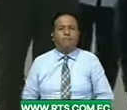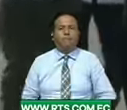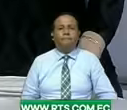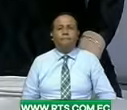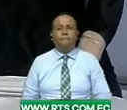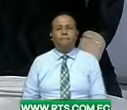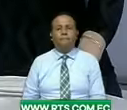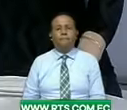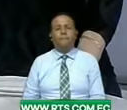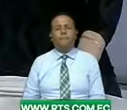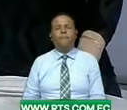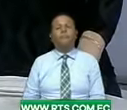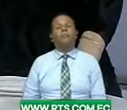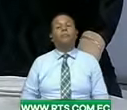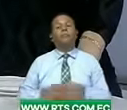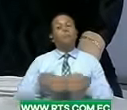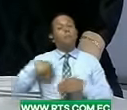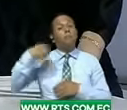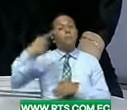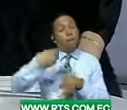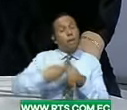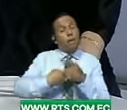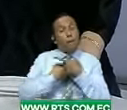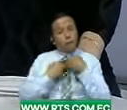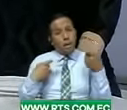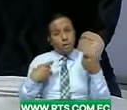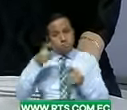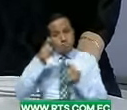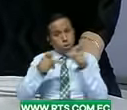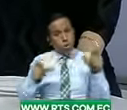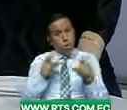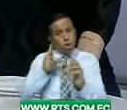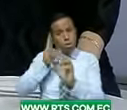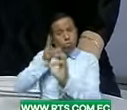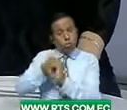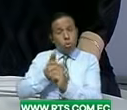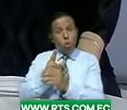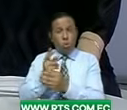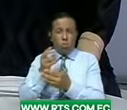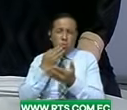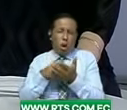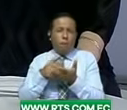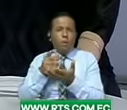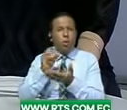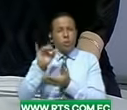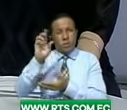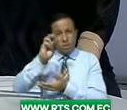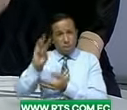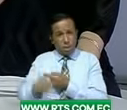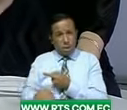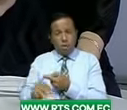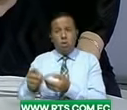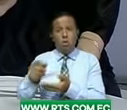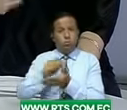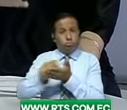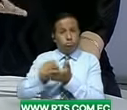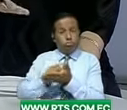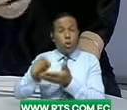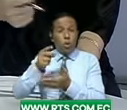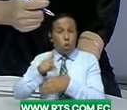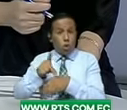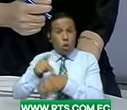Villao. Desde marzo, los usuarios de las redes de salud pública podrán retirar sus medicinas en farmacias particulares solo con